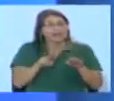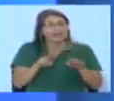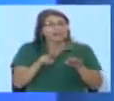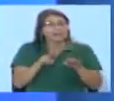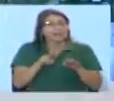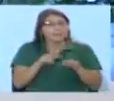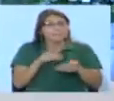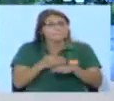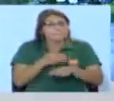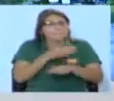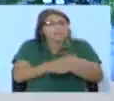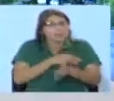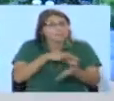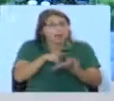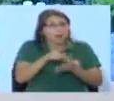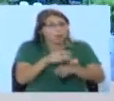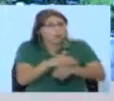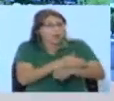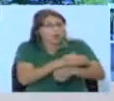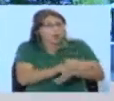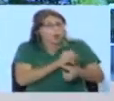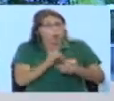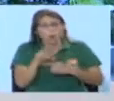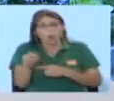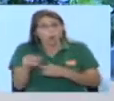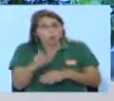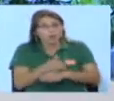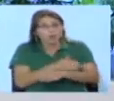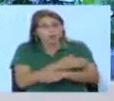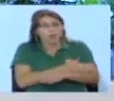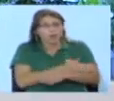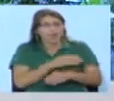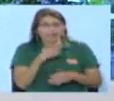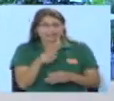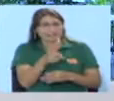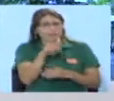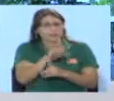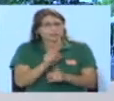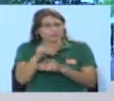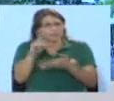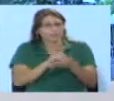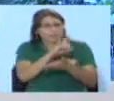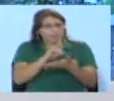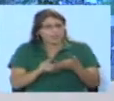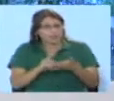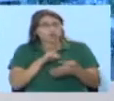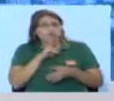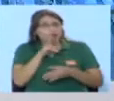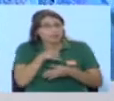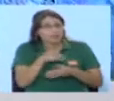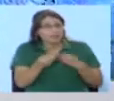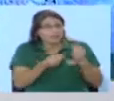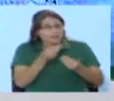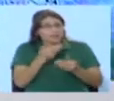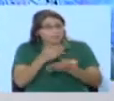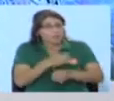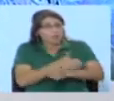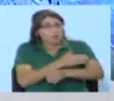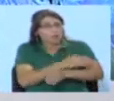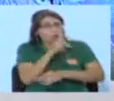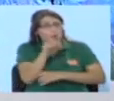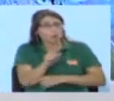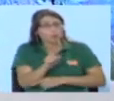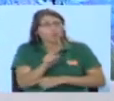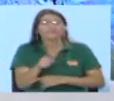es discriminatorio, entonces claro, si nos pasamos a esta lógica, va a mejorar, claro. Pero mejoró. Vamos a ver, ese es uno de los